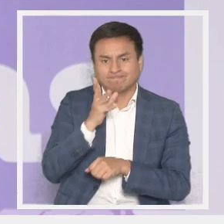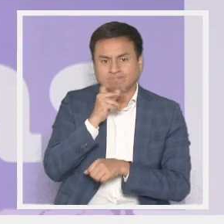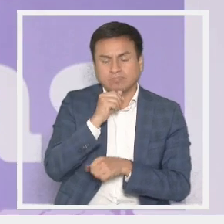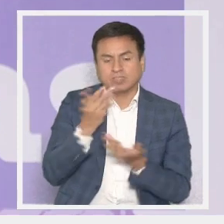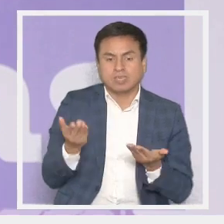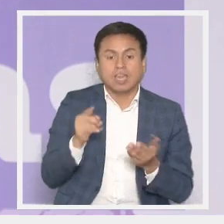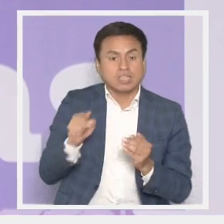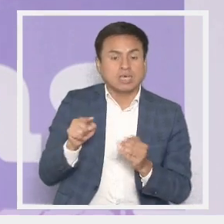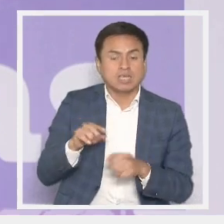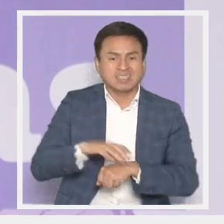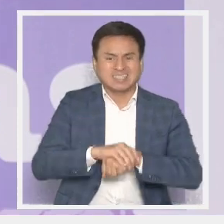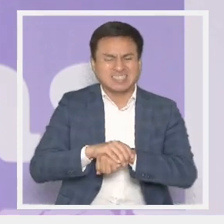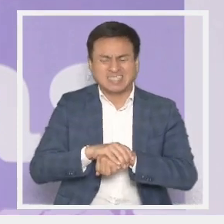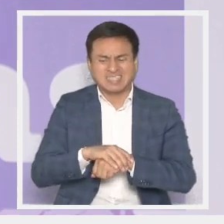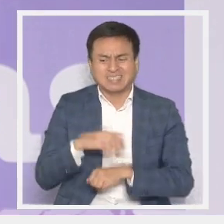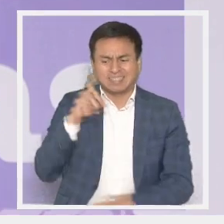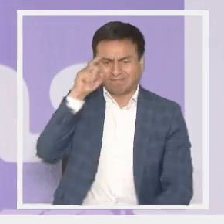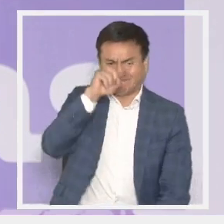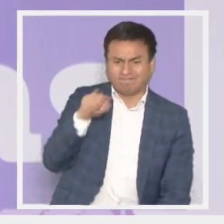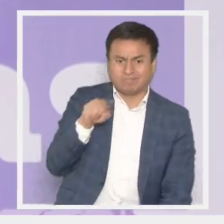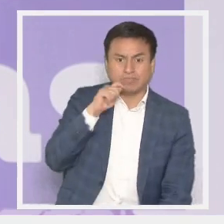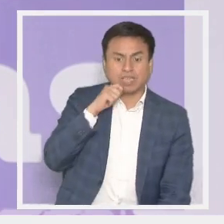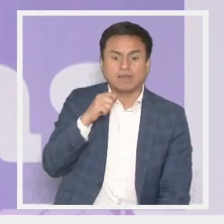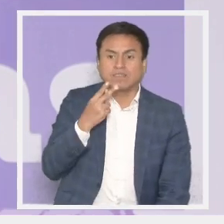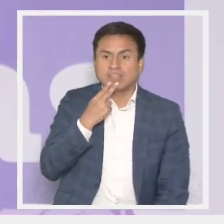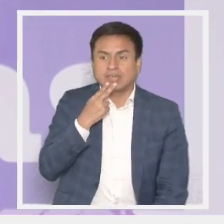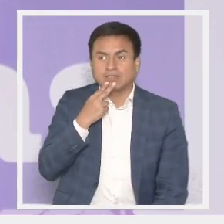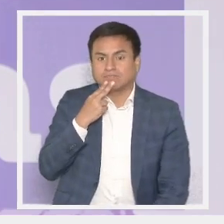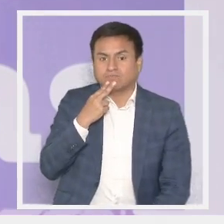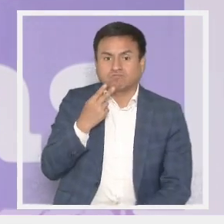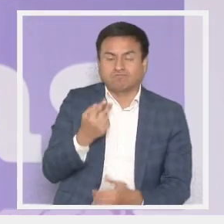que esa dependencia también de alguna manera les arrebata la vida.